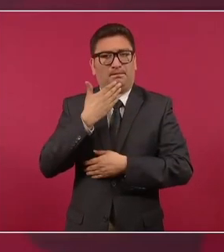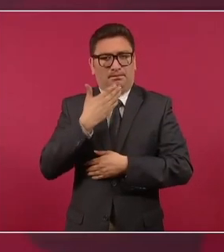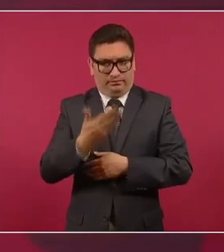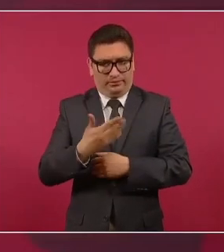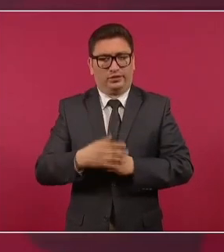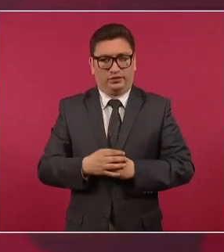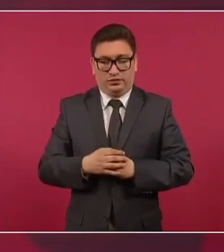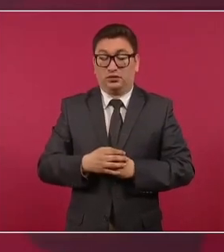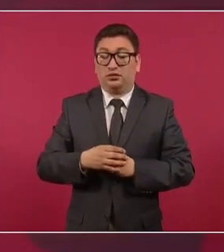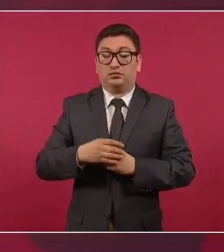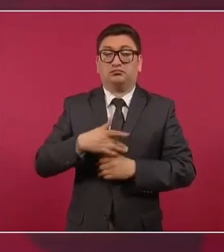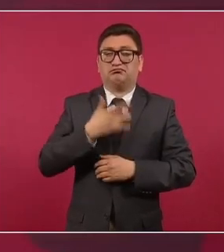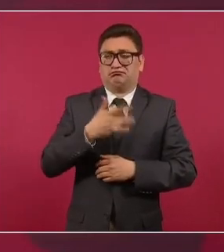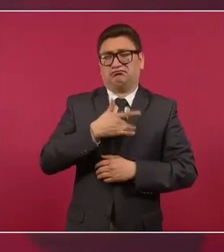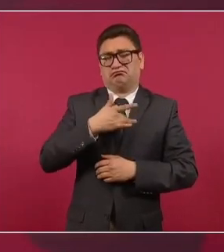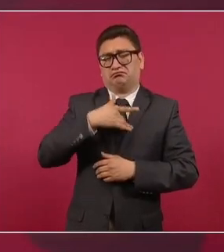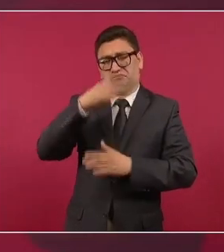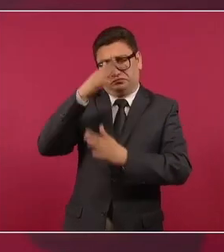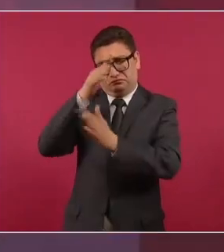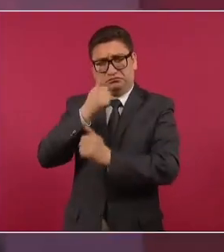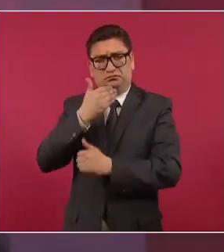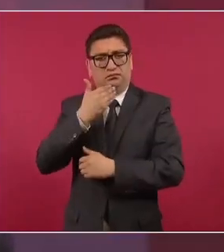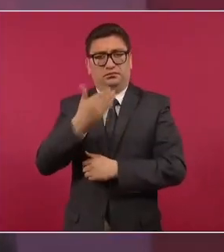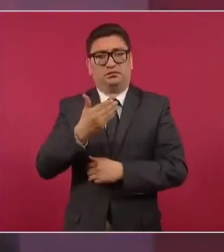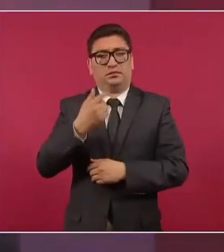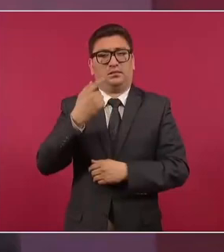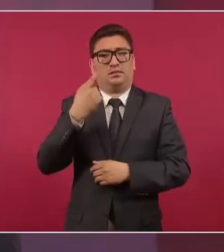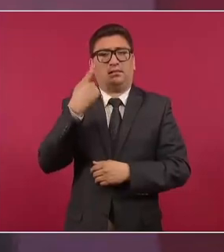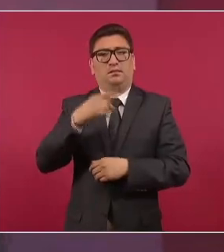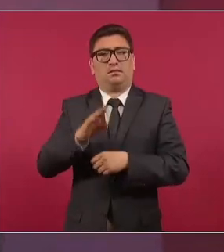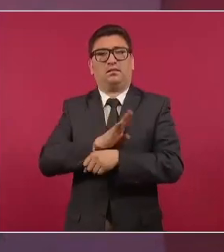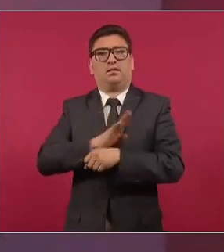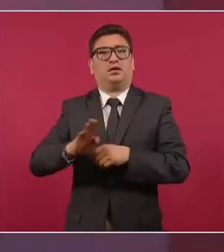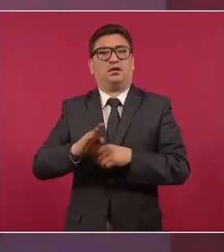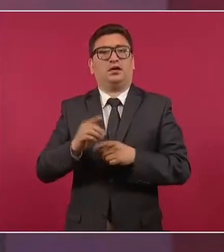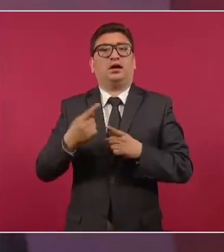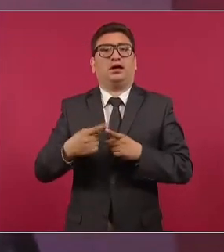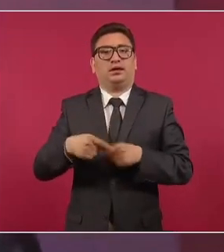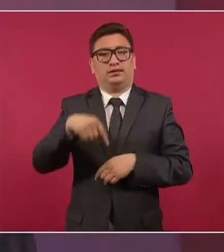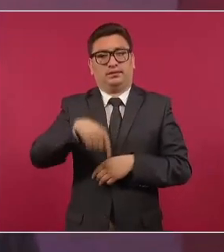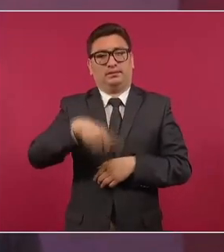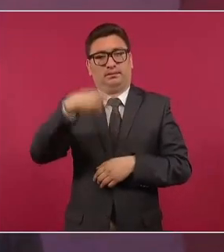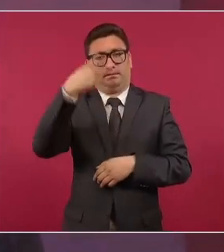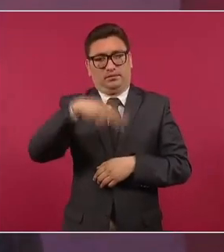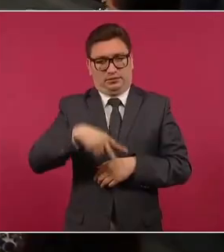bueno el acuerdo en beneficio de México.